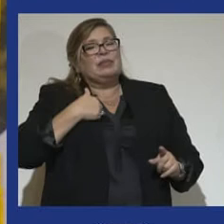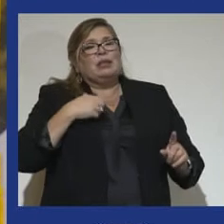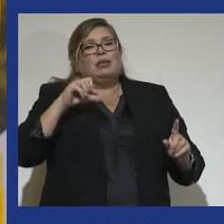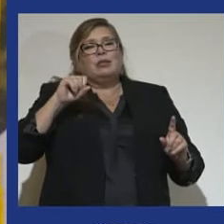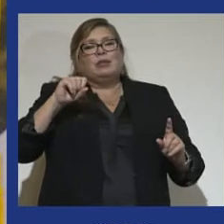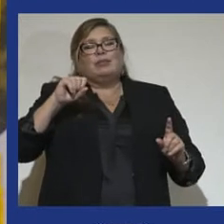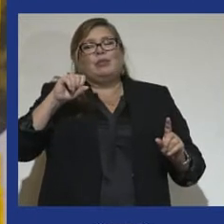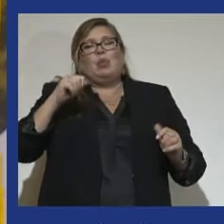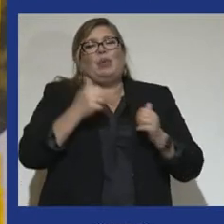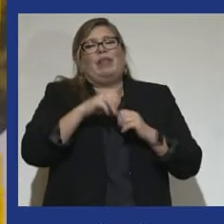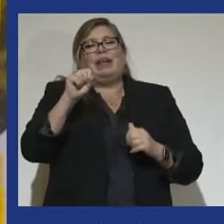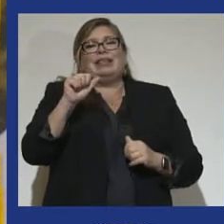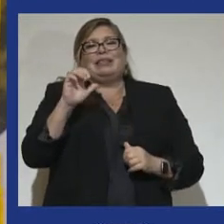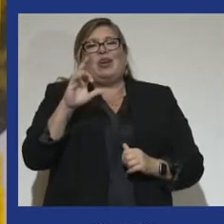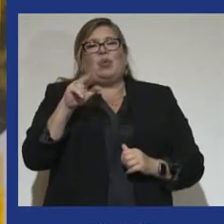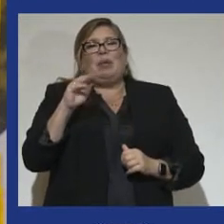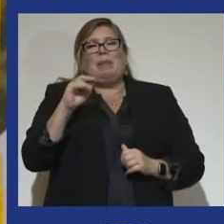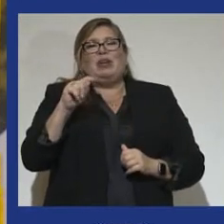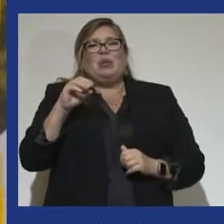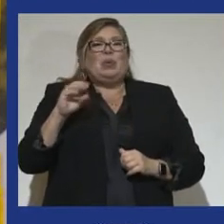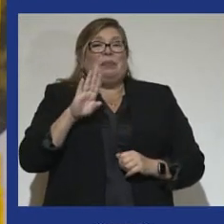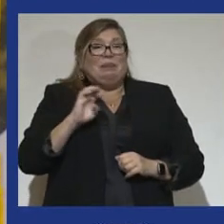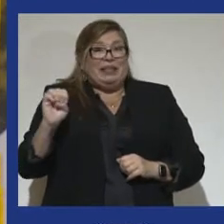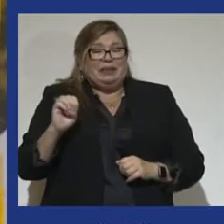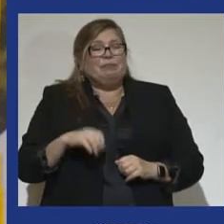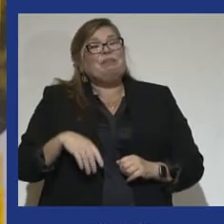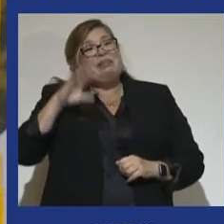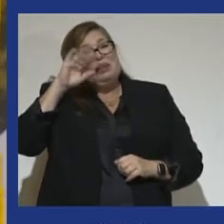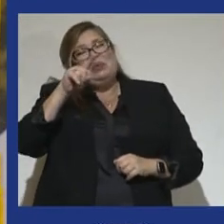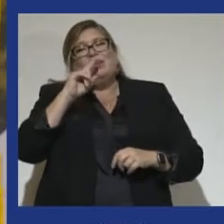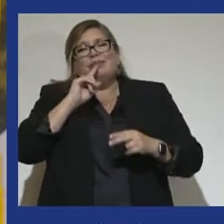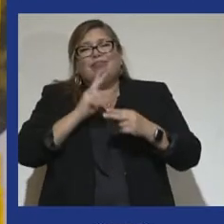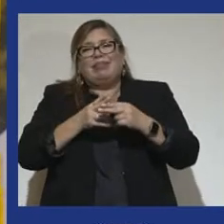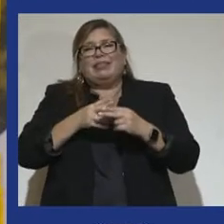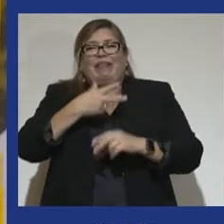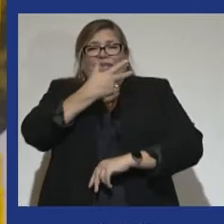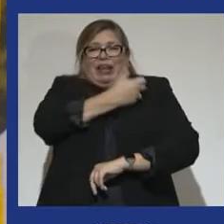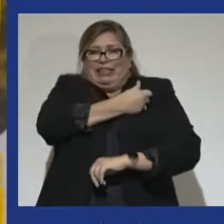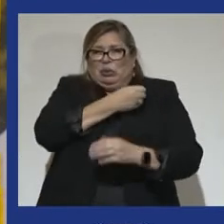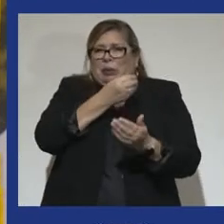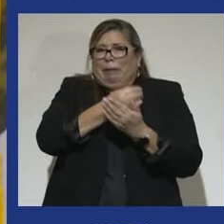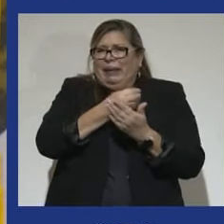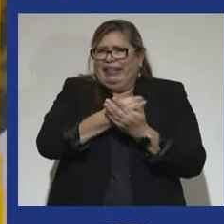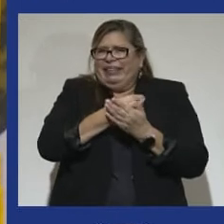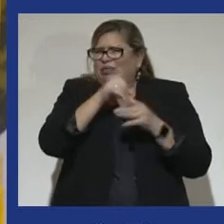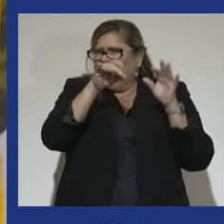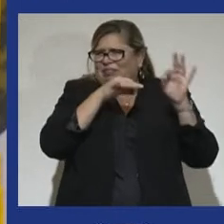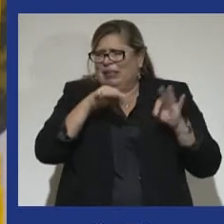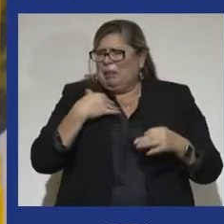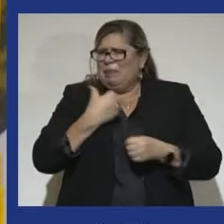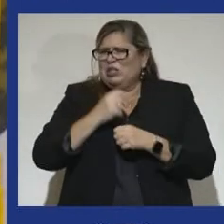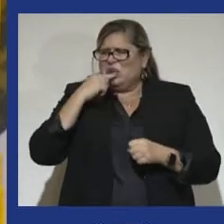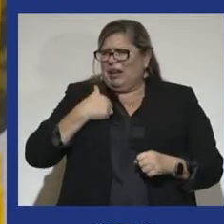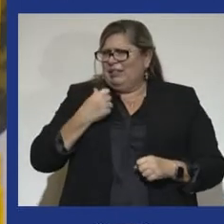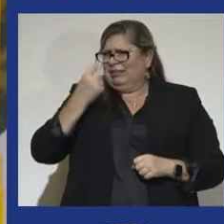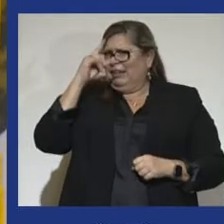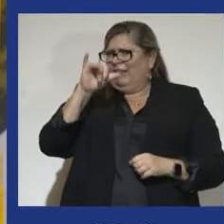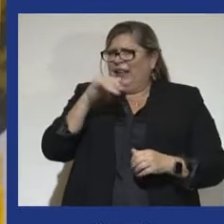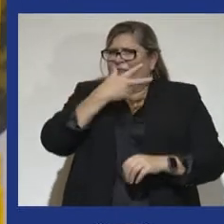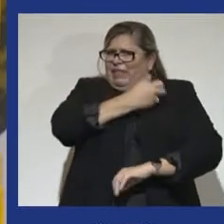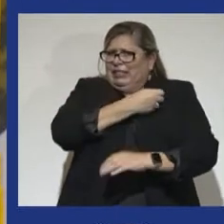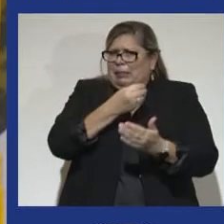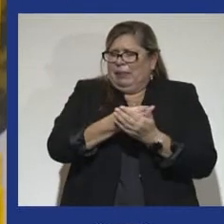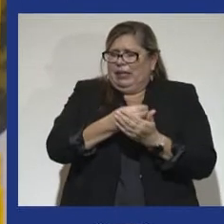buenas tardes exactamente bien yo sí que habló acerca del dinero para la vacuna al comienzo pero quiero asegurar de que entiendo el dinero